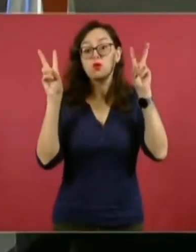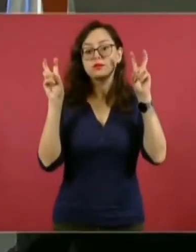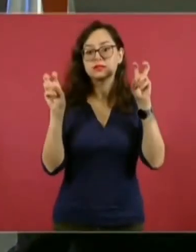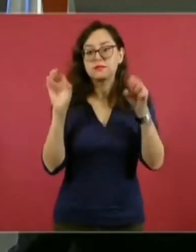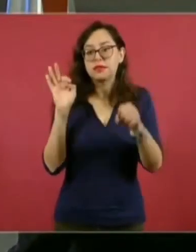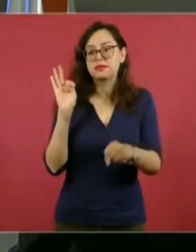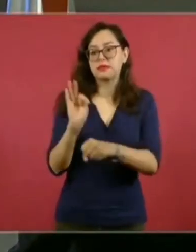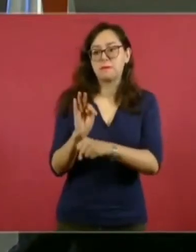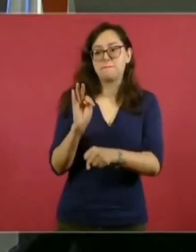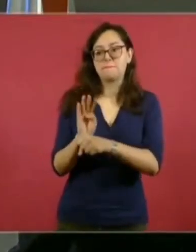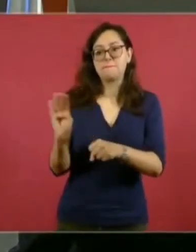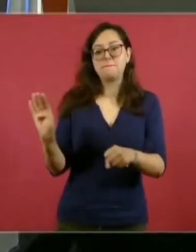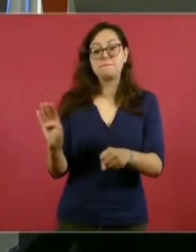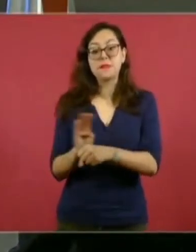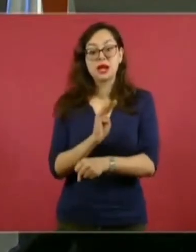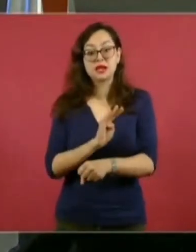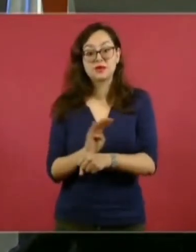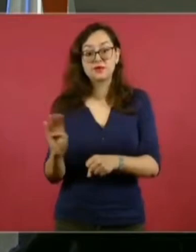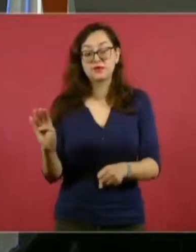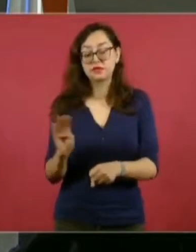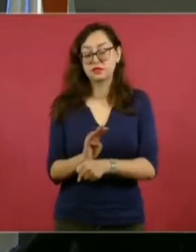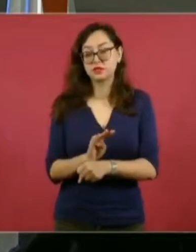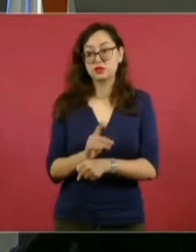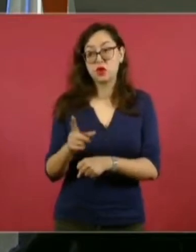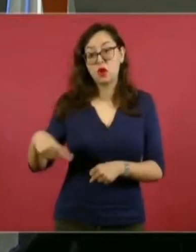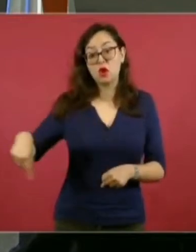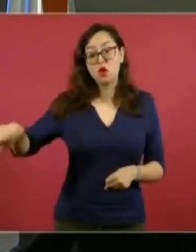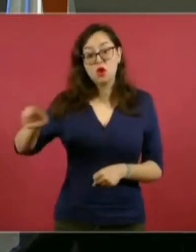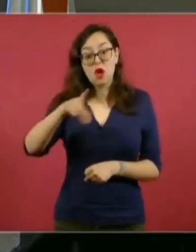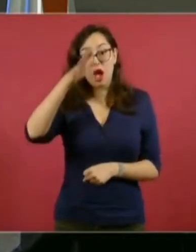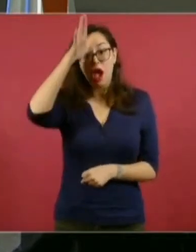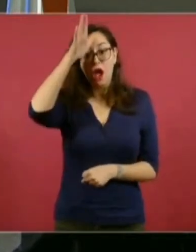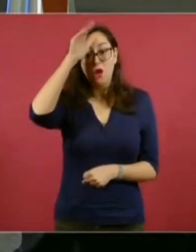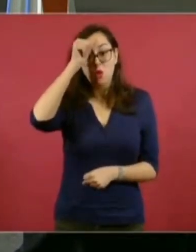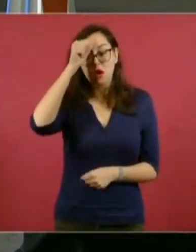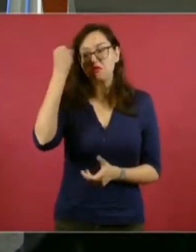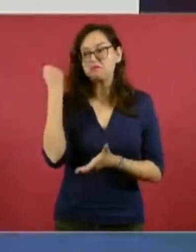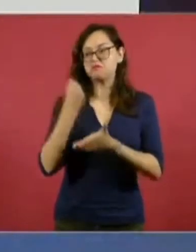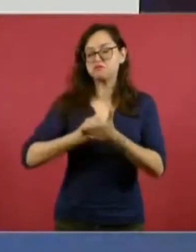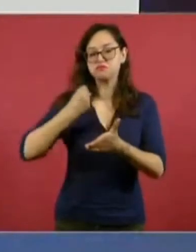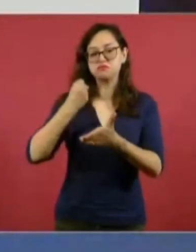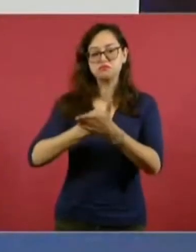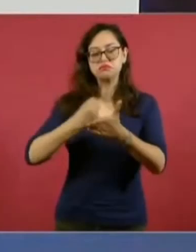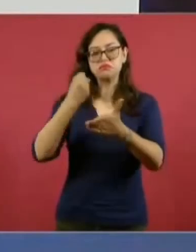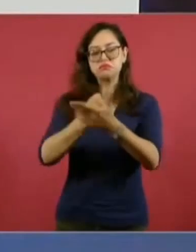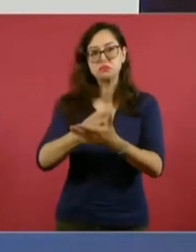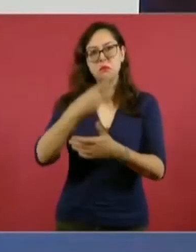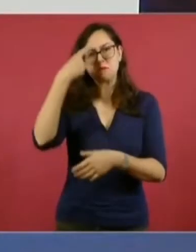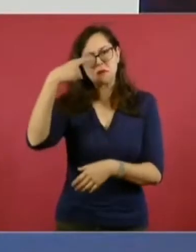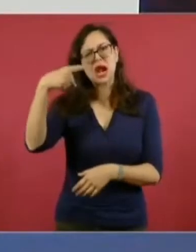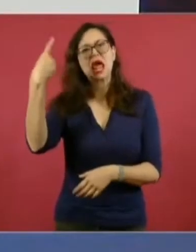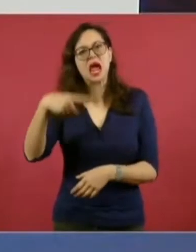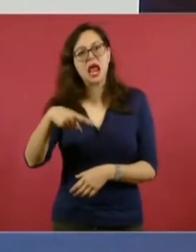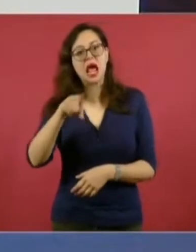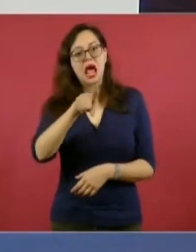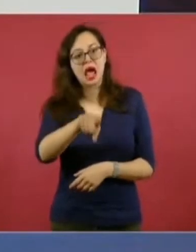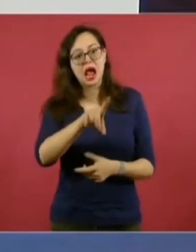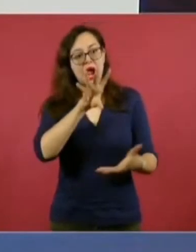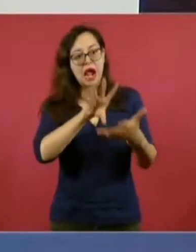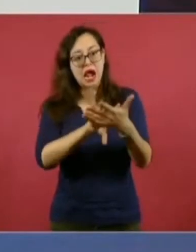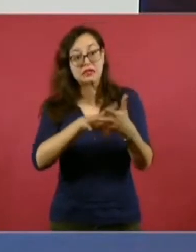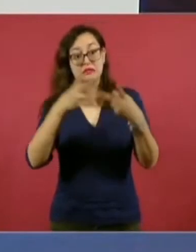jóvenes desaparecidos, se promovió y aprobó una sentencia en el Poder Judicial,